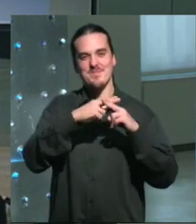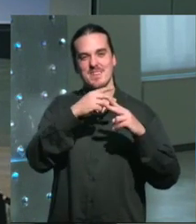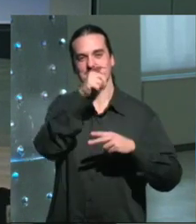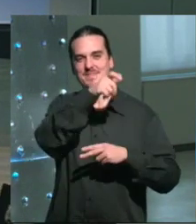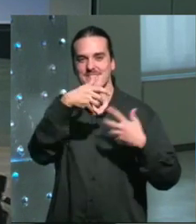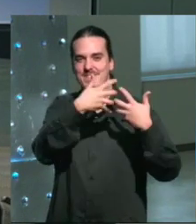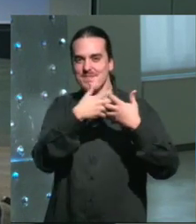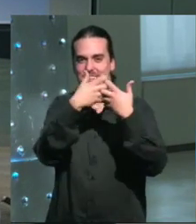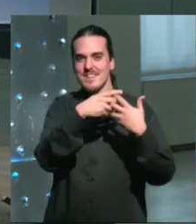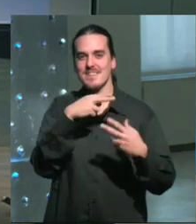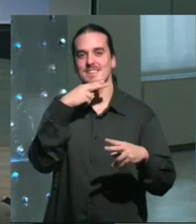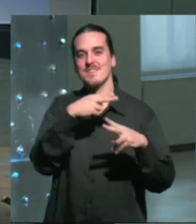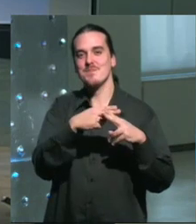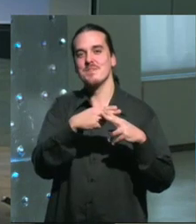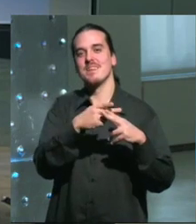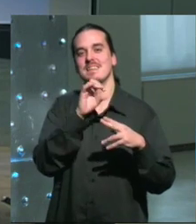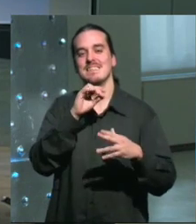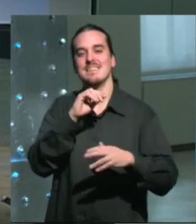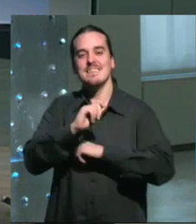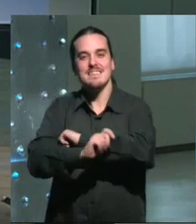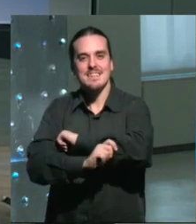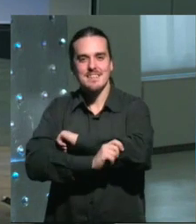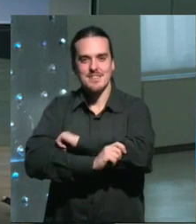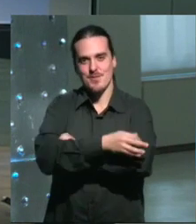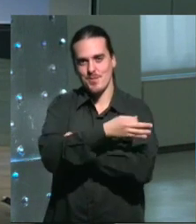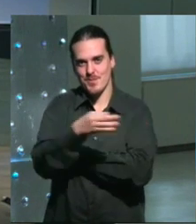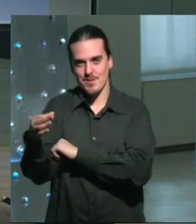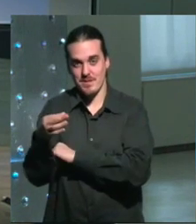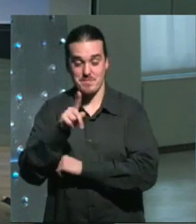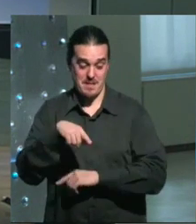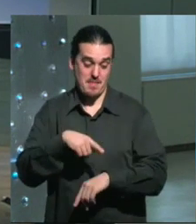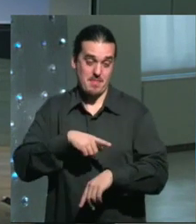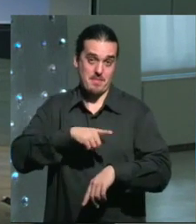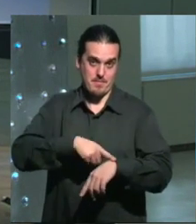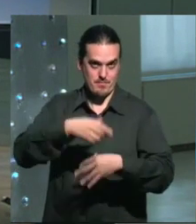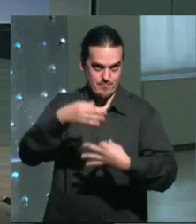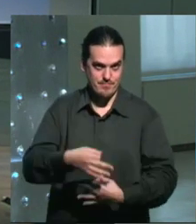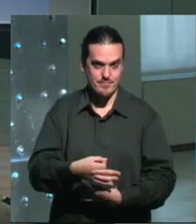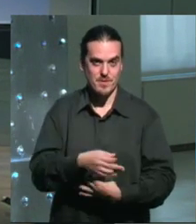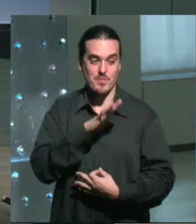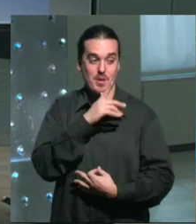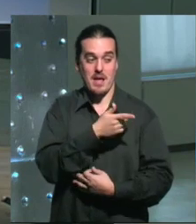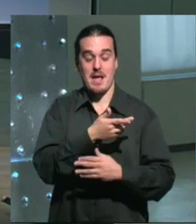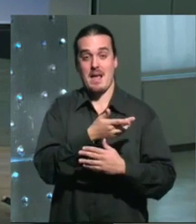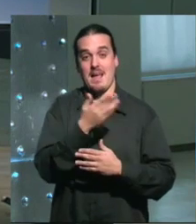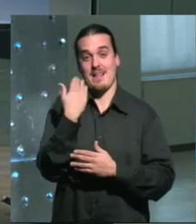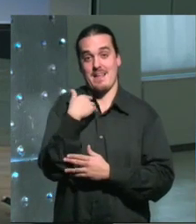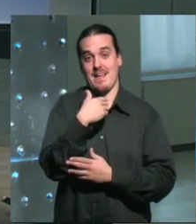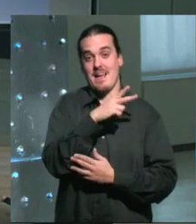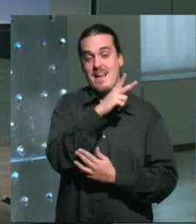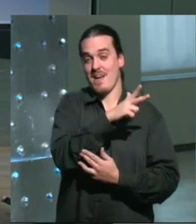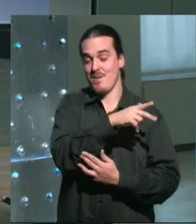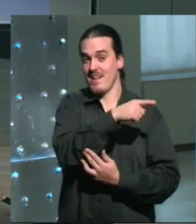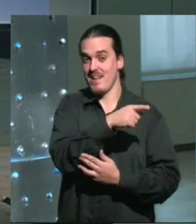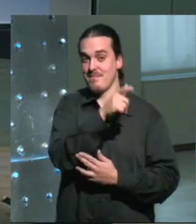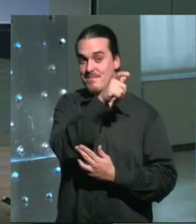timing and vision, y se refieren a la estrategia correcta en el momento correcto, porque Howard Dean no pudo hacerlo 4 años antes. Y las herramientas tecnológicas que voy a comentar